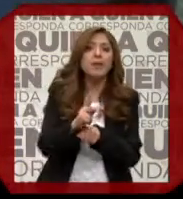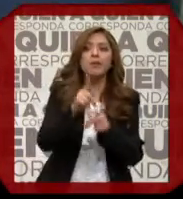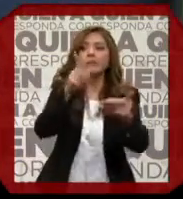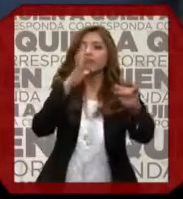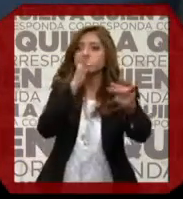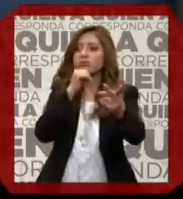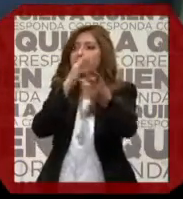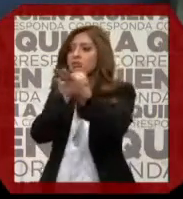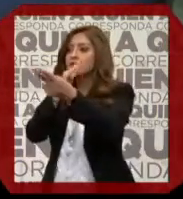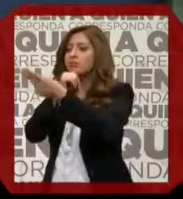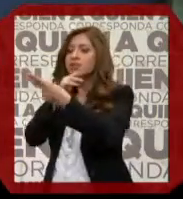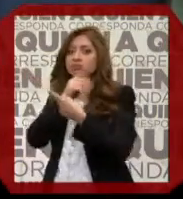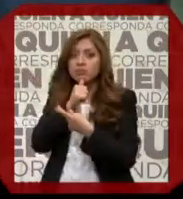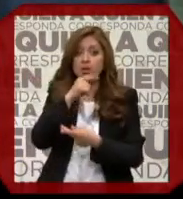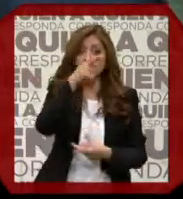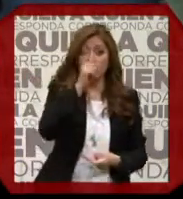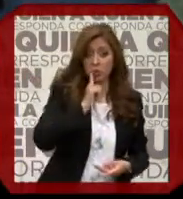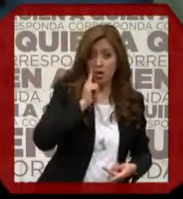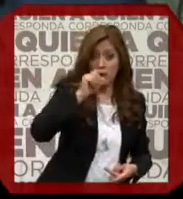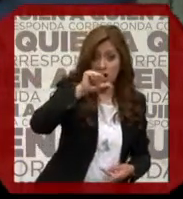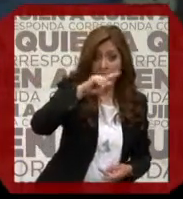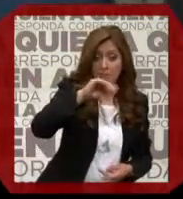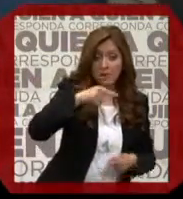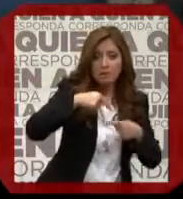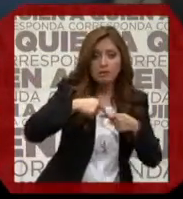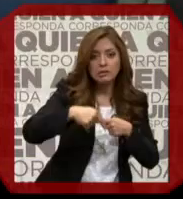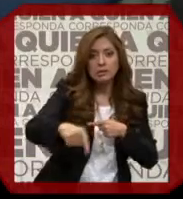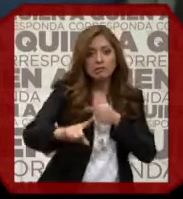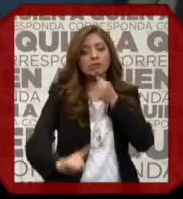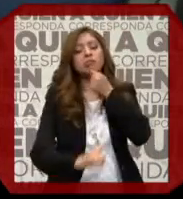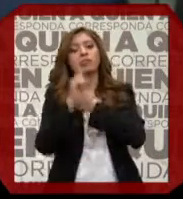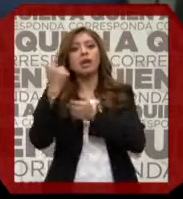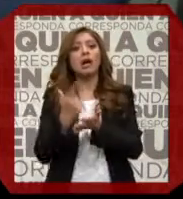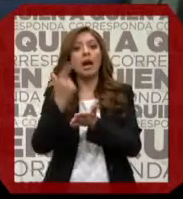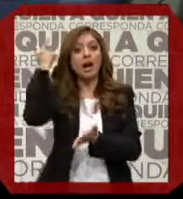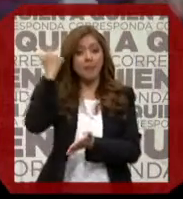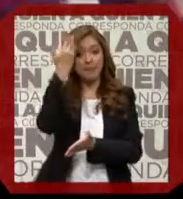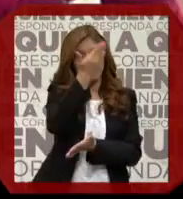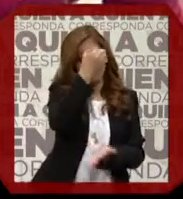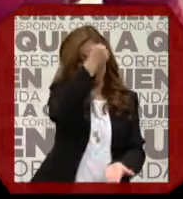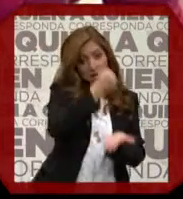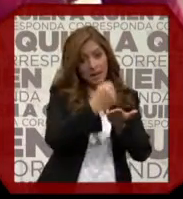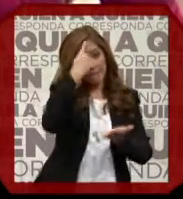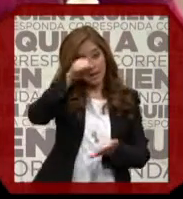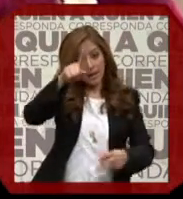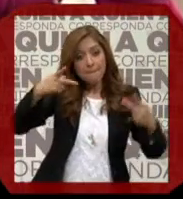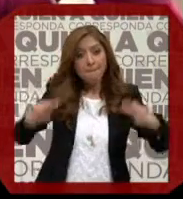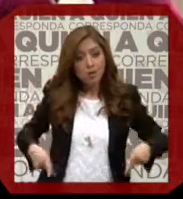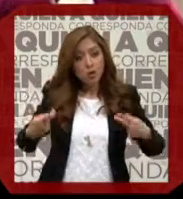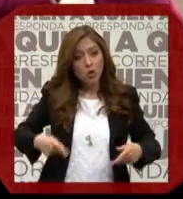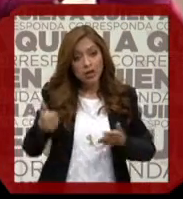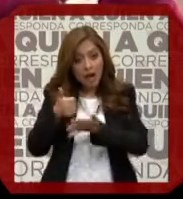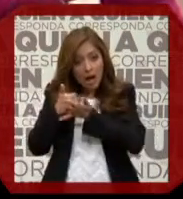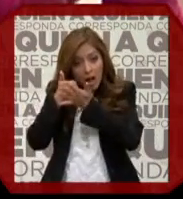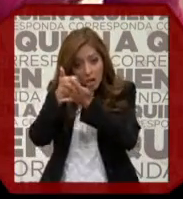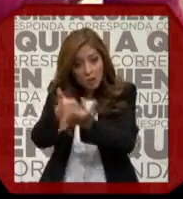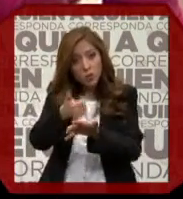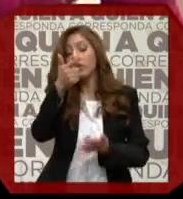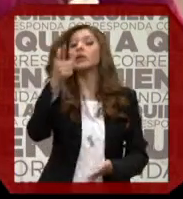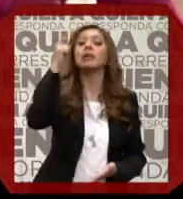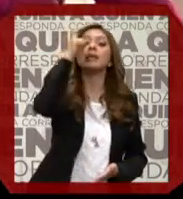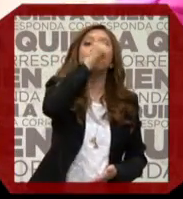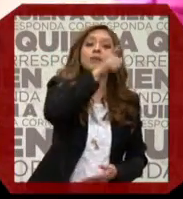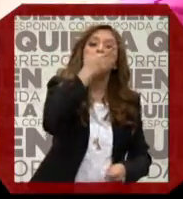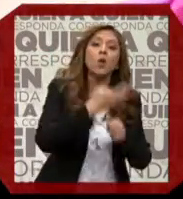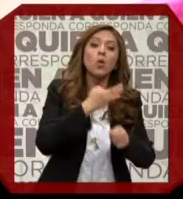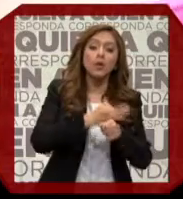las puertas. Y el tiempo de Ana Mariel se termina, por lo que hacen un llamado a quien corresponda para que le apoyen con esta difícil situación por la que